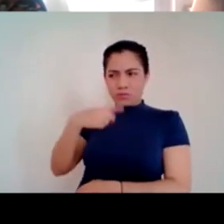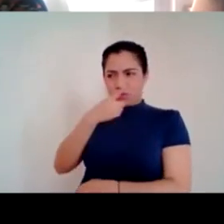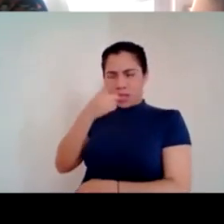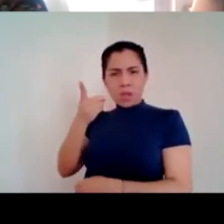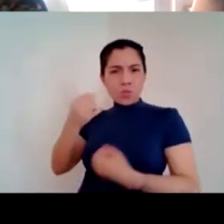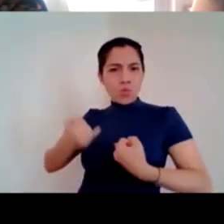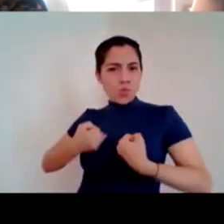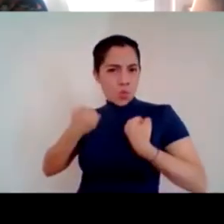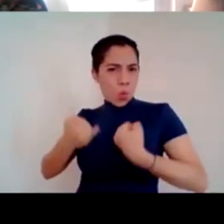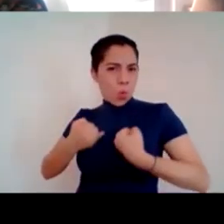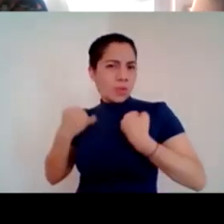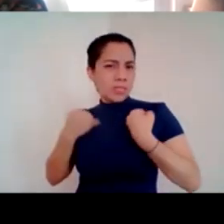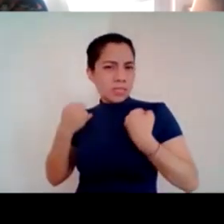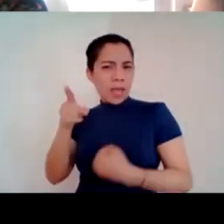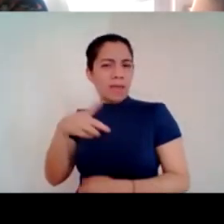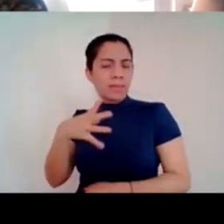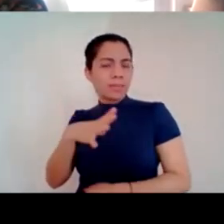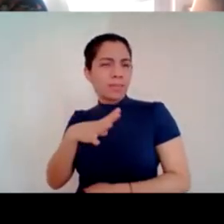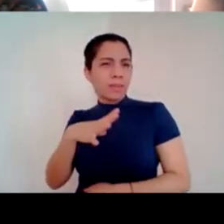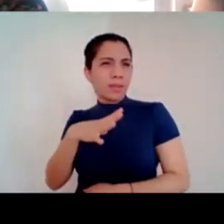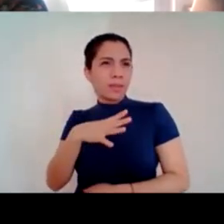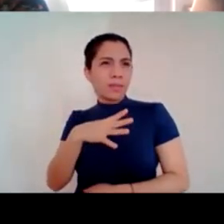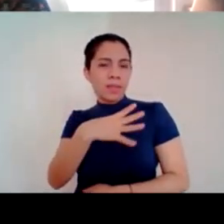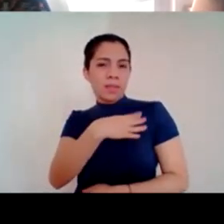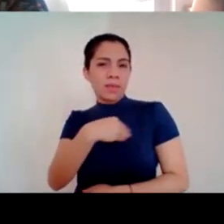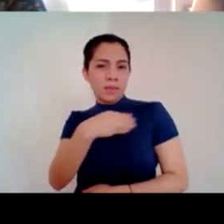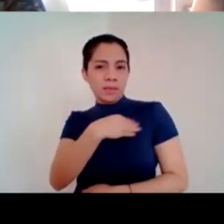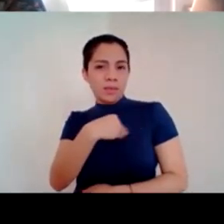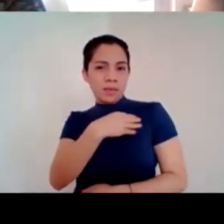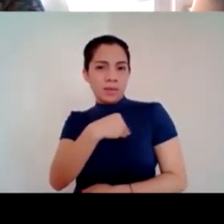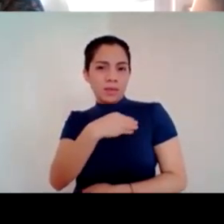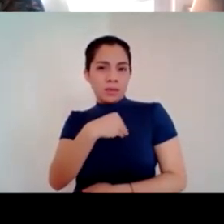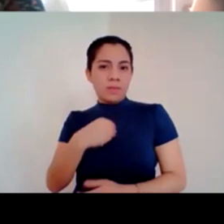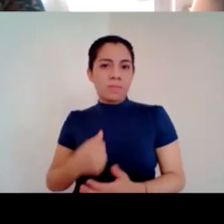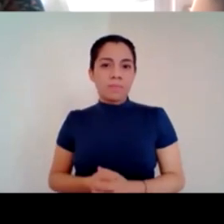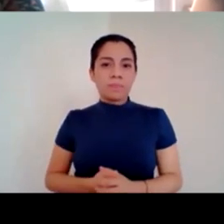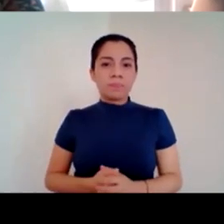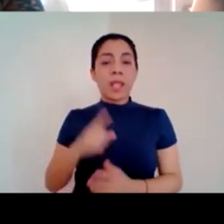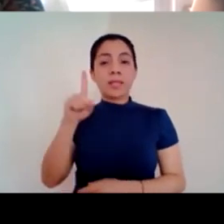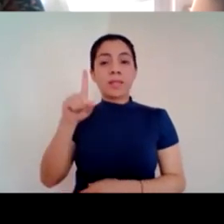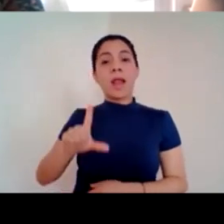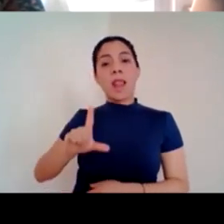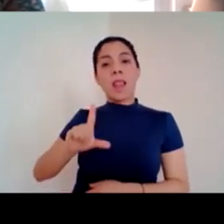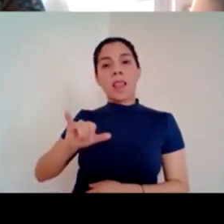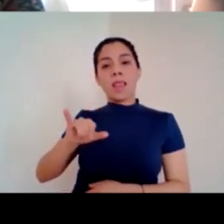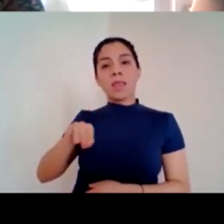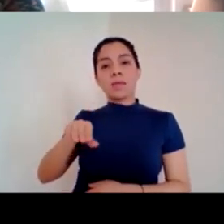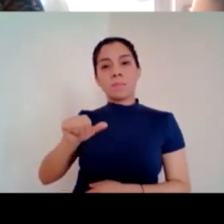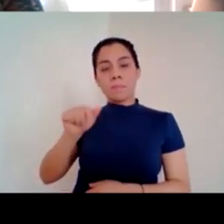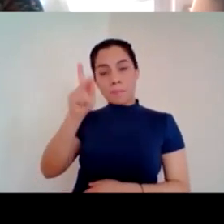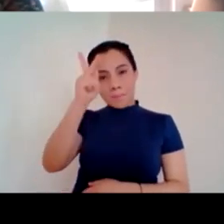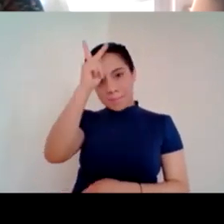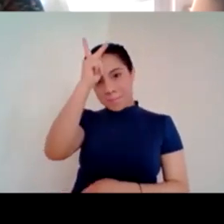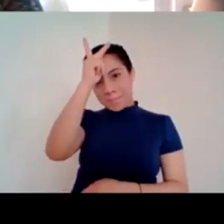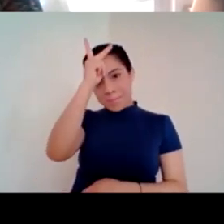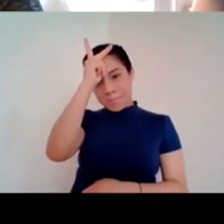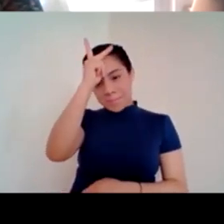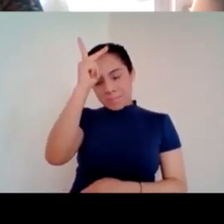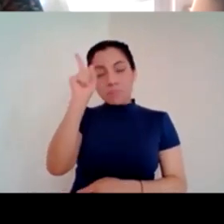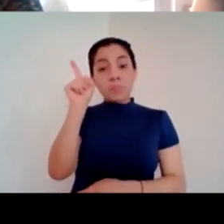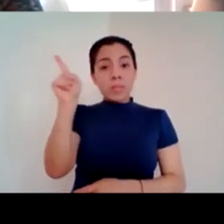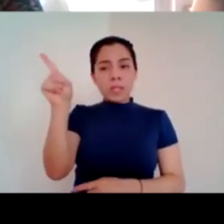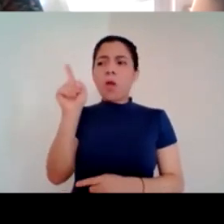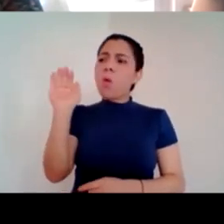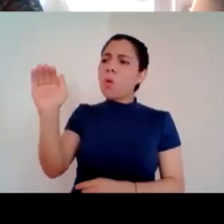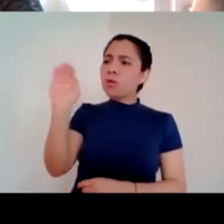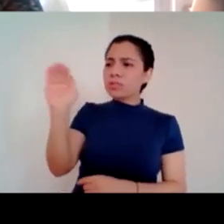tiene su hija viviendo todavía cuatro mil metros de altura en el Ande ella está acá en Lima le dije ¿por qué no le dices a tu niña de cinco